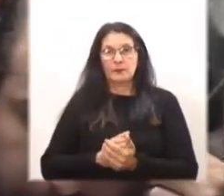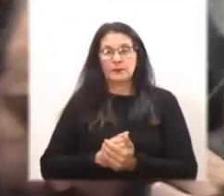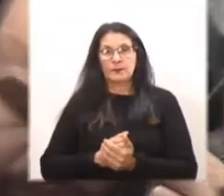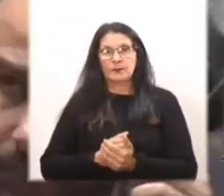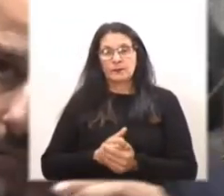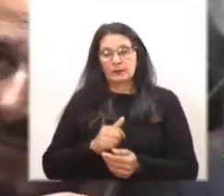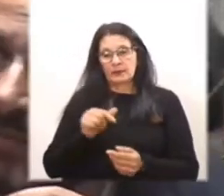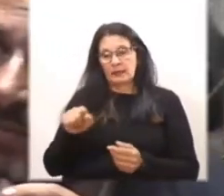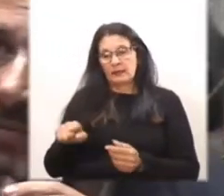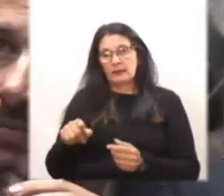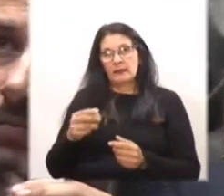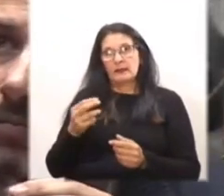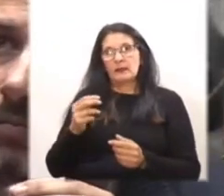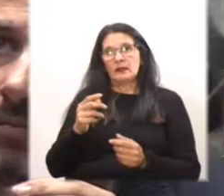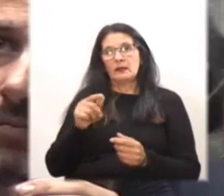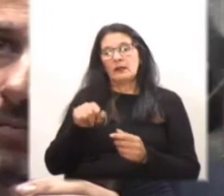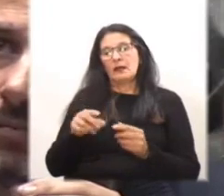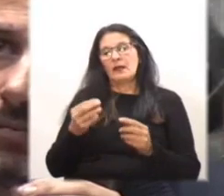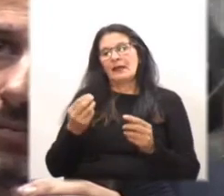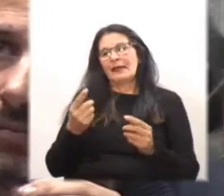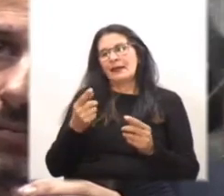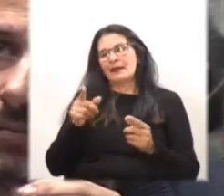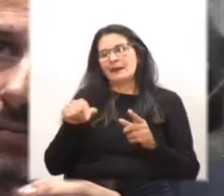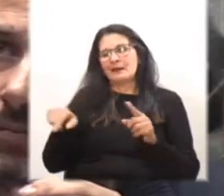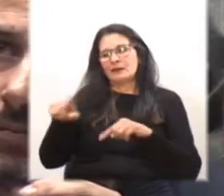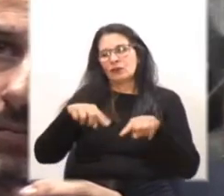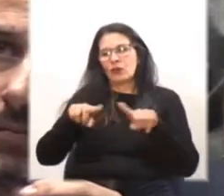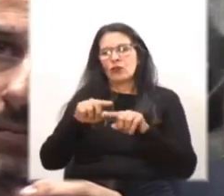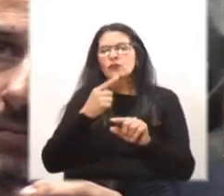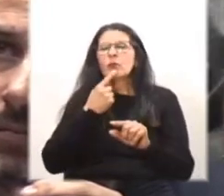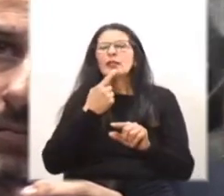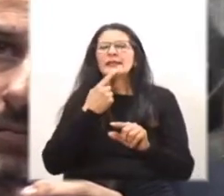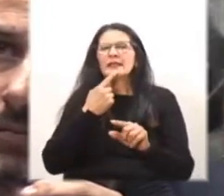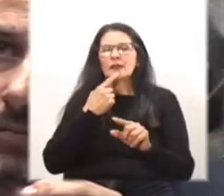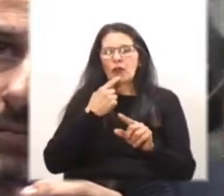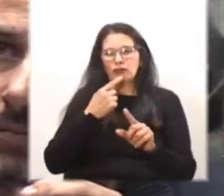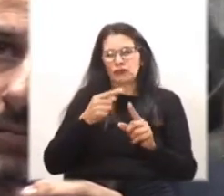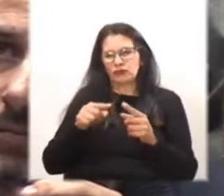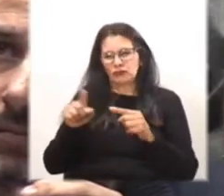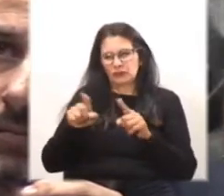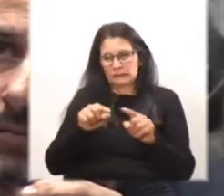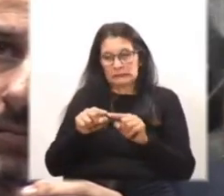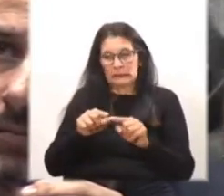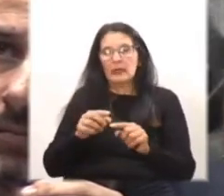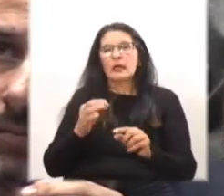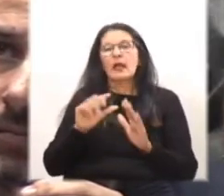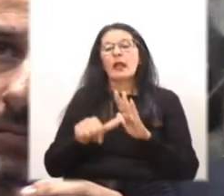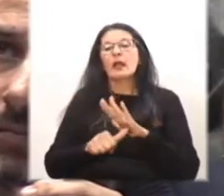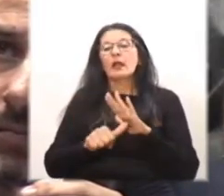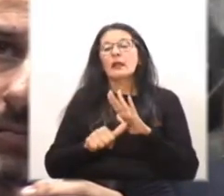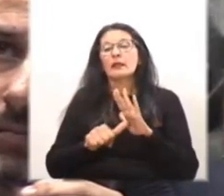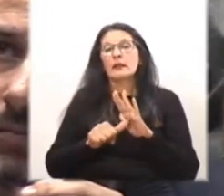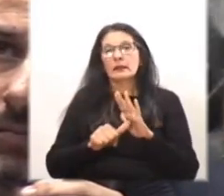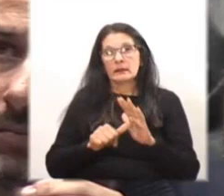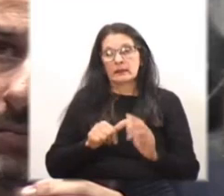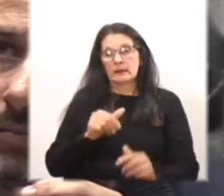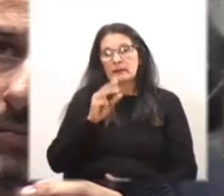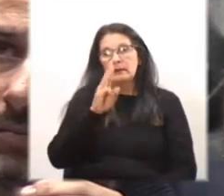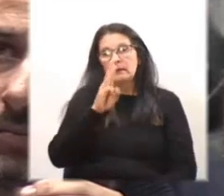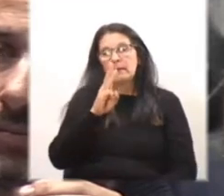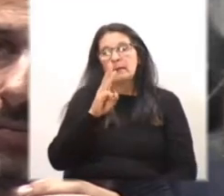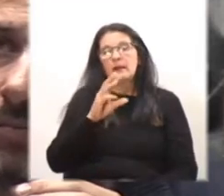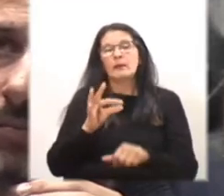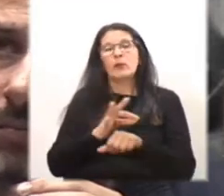los cortocircuitos políticos que suelen suceder en este país, el líder del Partido Colorado del momento, el doctor Pedro